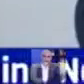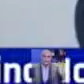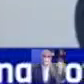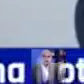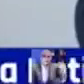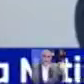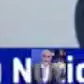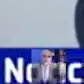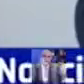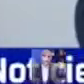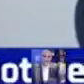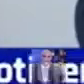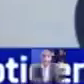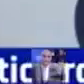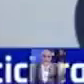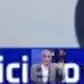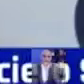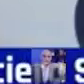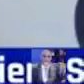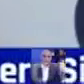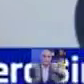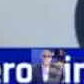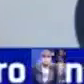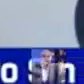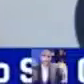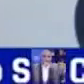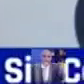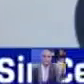consideran pues el decretazo,